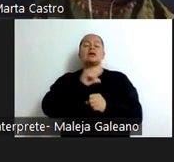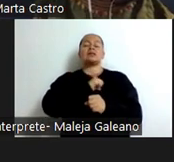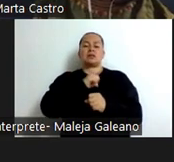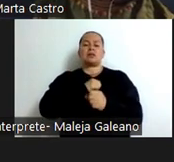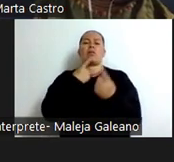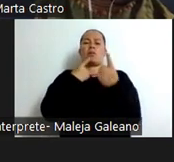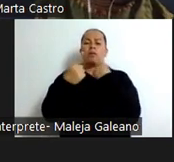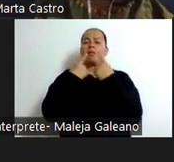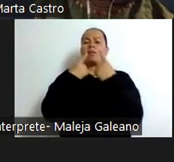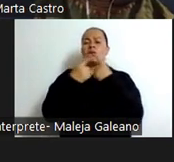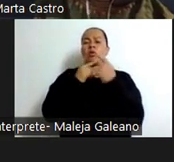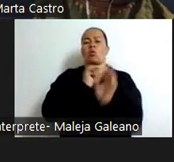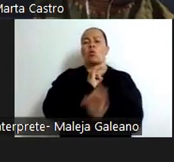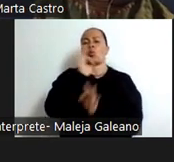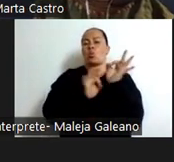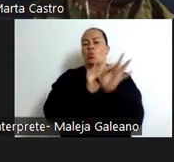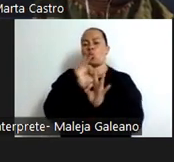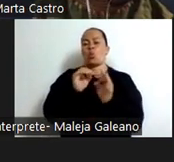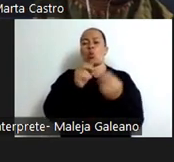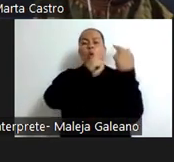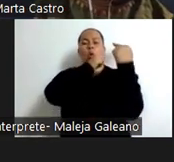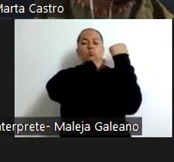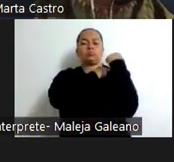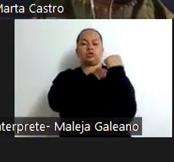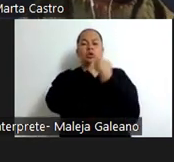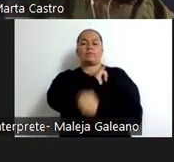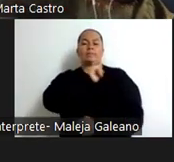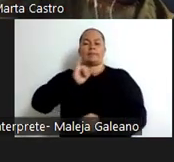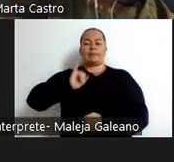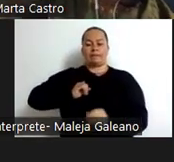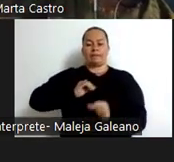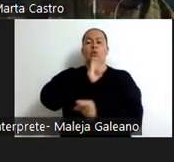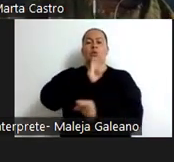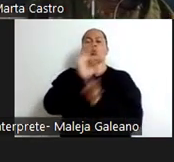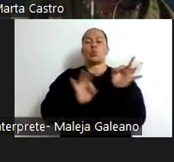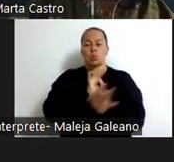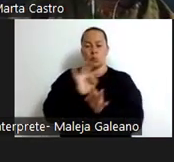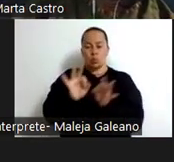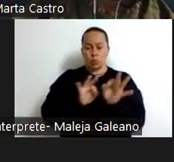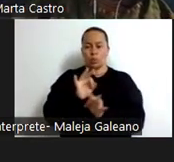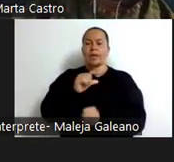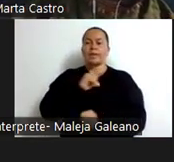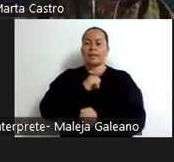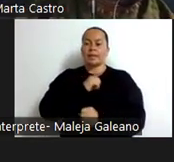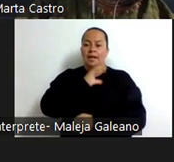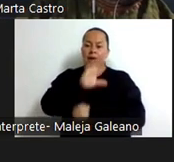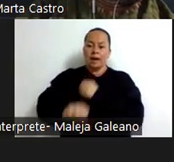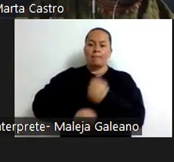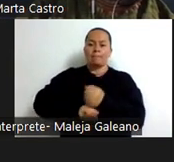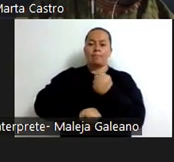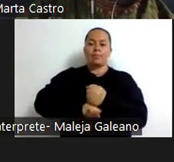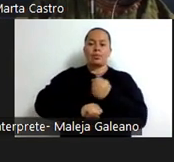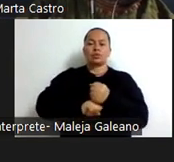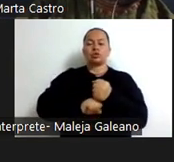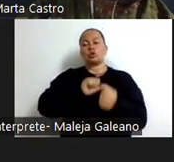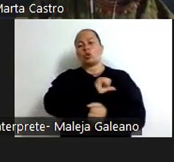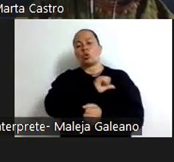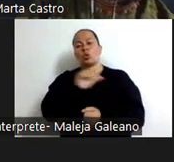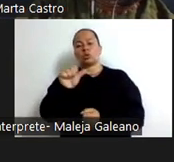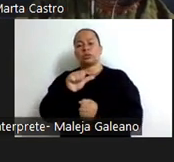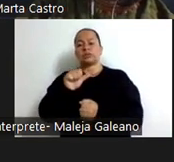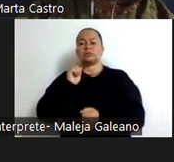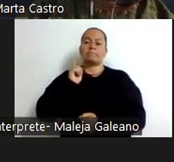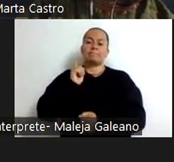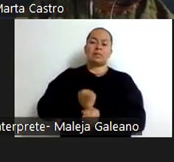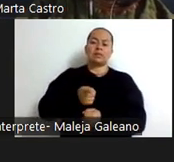o digamos la carga individual del cuidado sin eh tener apoyos ni del estado Ni otras autoridades y dice no